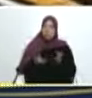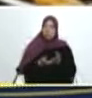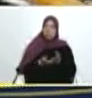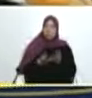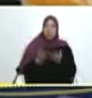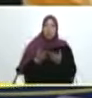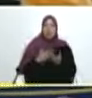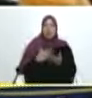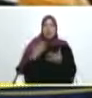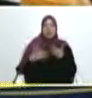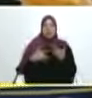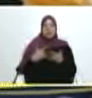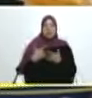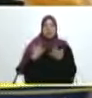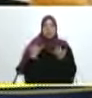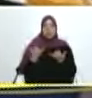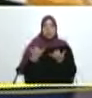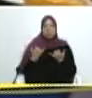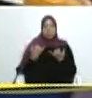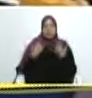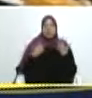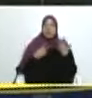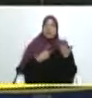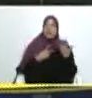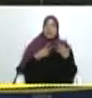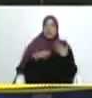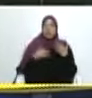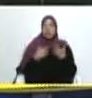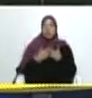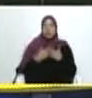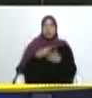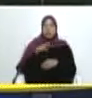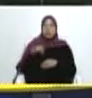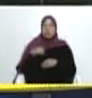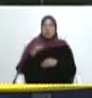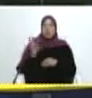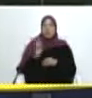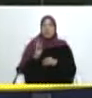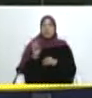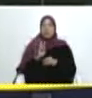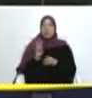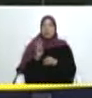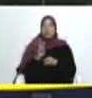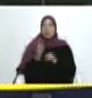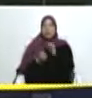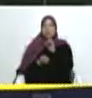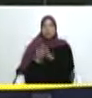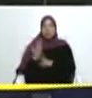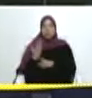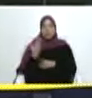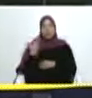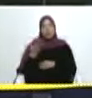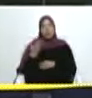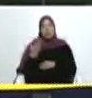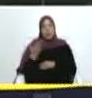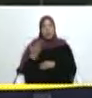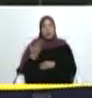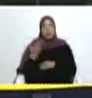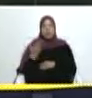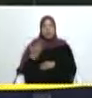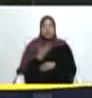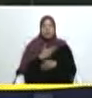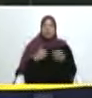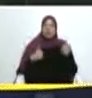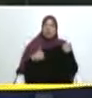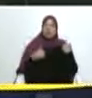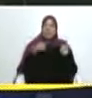en el asunto. Y esta 6ª transformación que usted le presentó al país es fundamental y vital. Presidente, yo quisiera darle